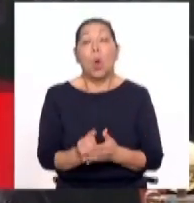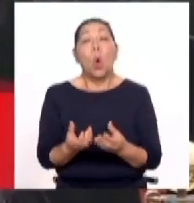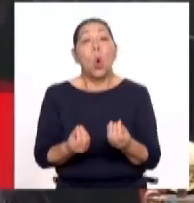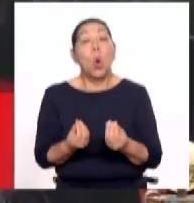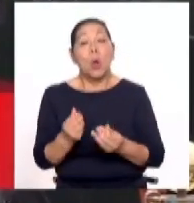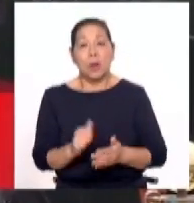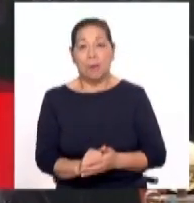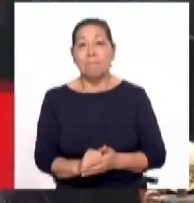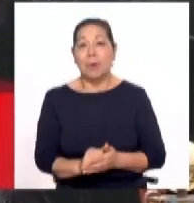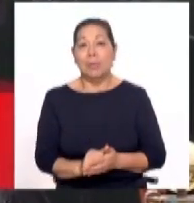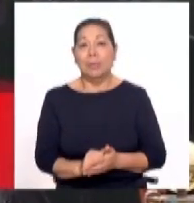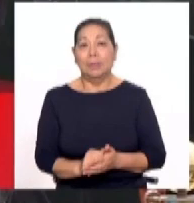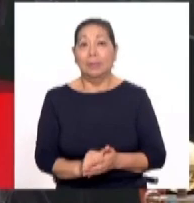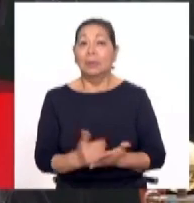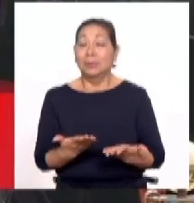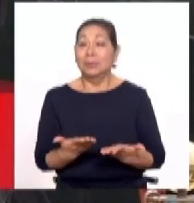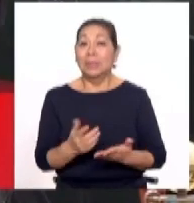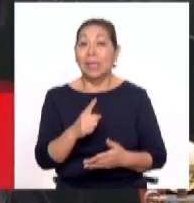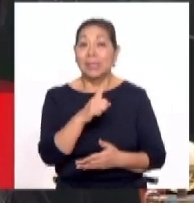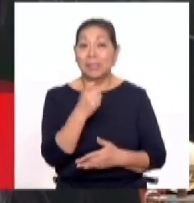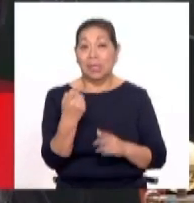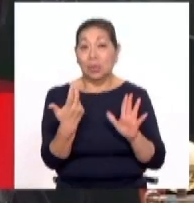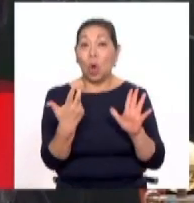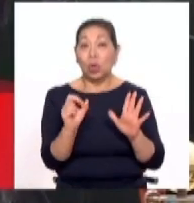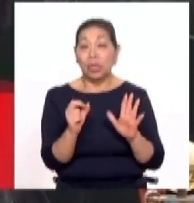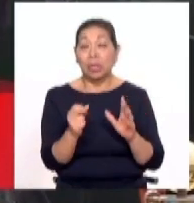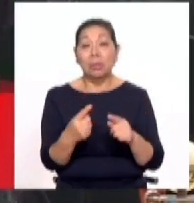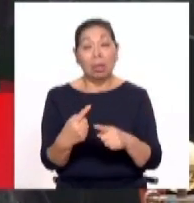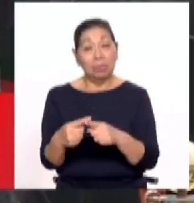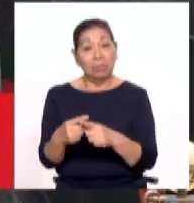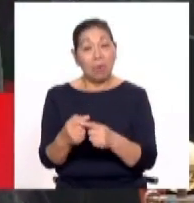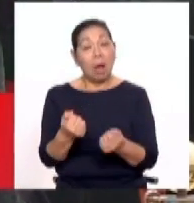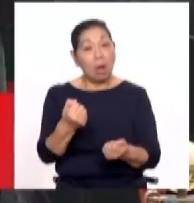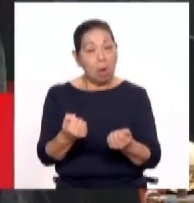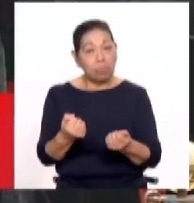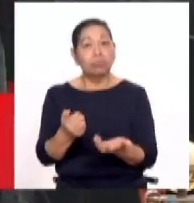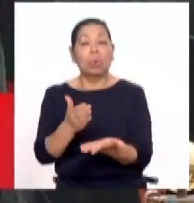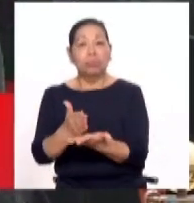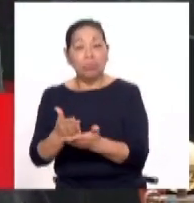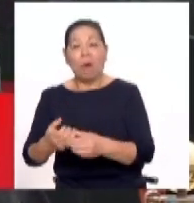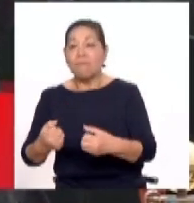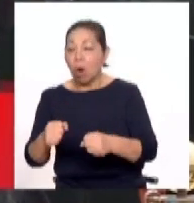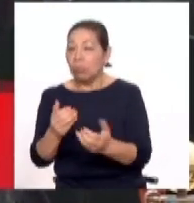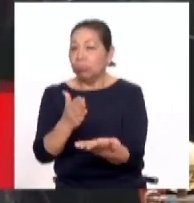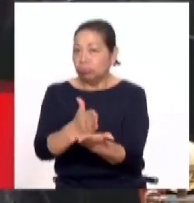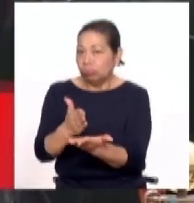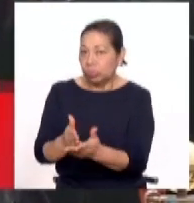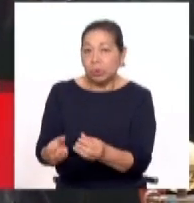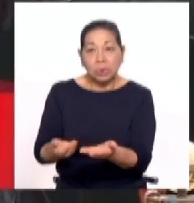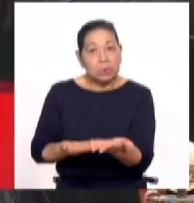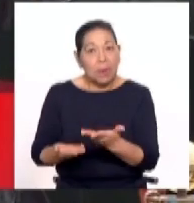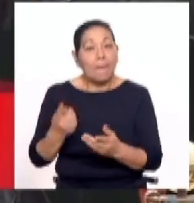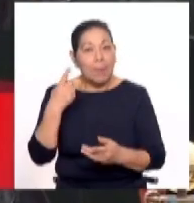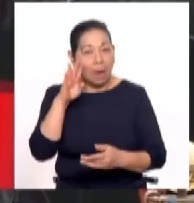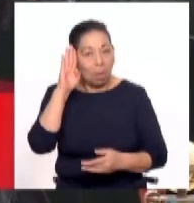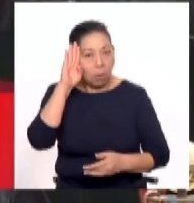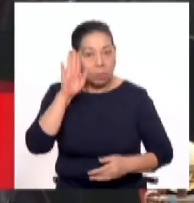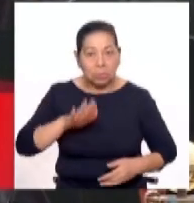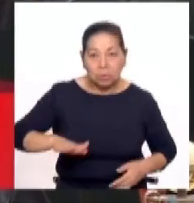dotación de estas 180 unidades vehiculares para fortalecer los servicios